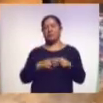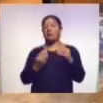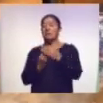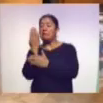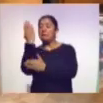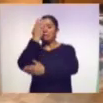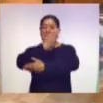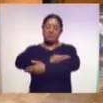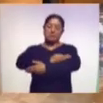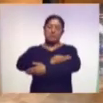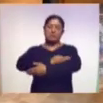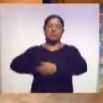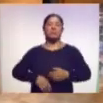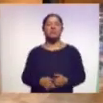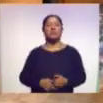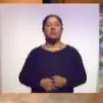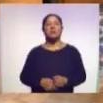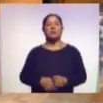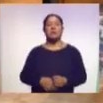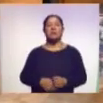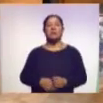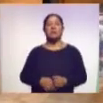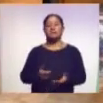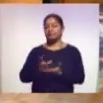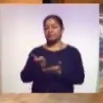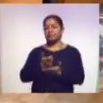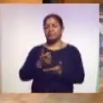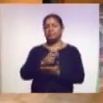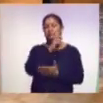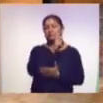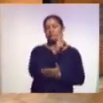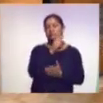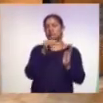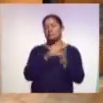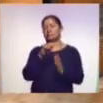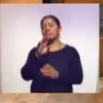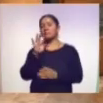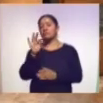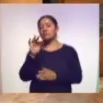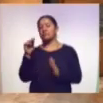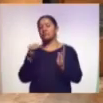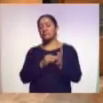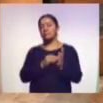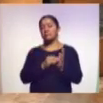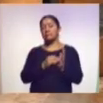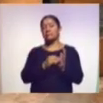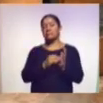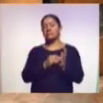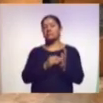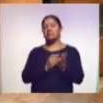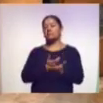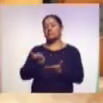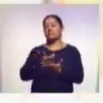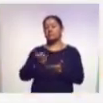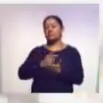obtuvieron montos por 30 mil o 40 mil pesos, y nos dieron un total de 200 mil pesos que recibieron para ir trabajando